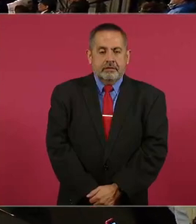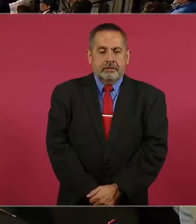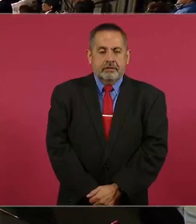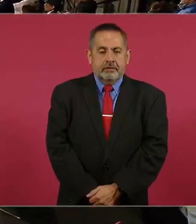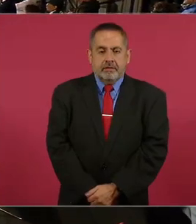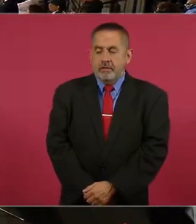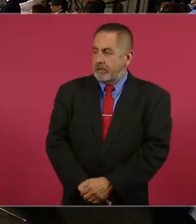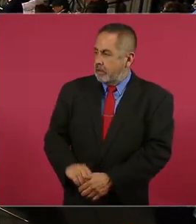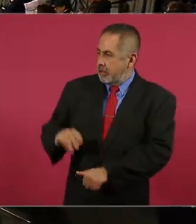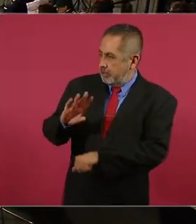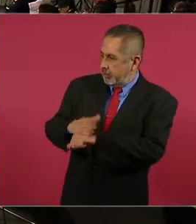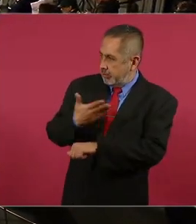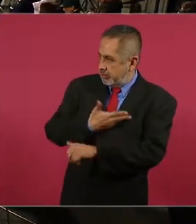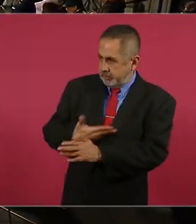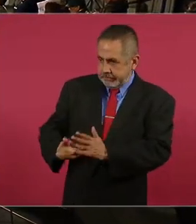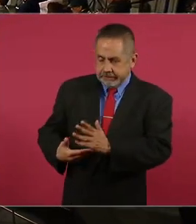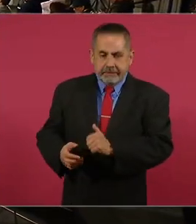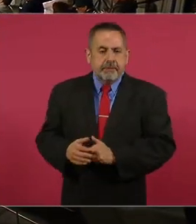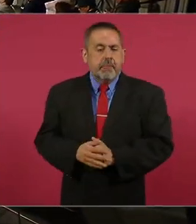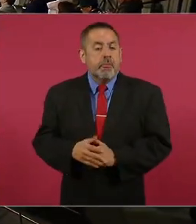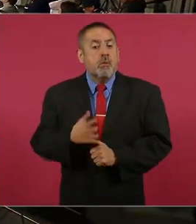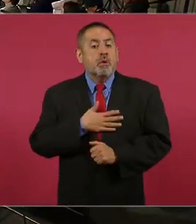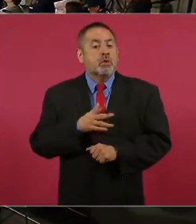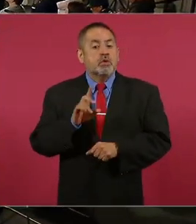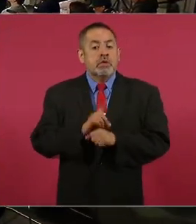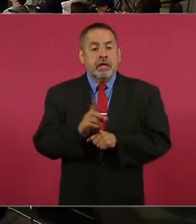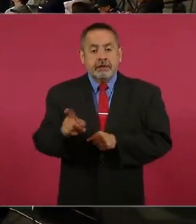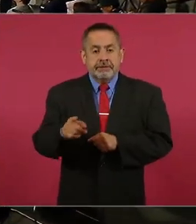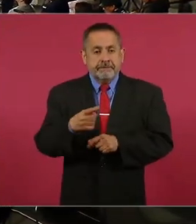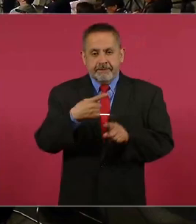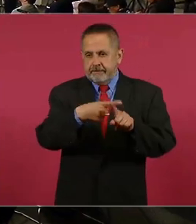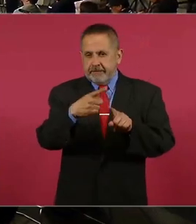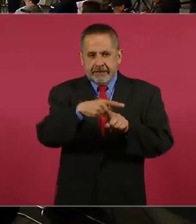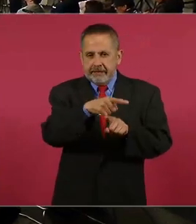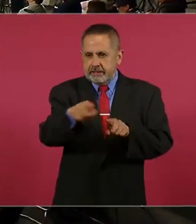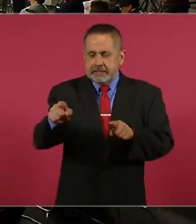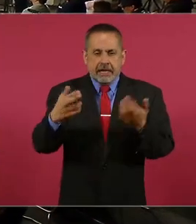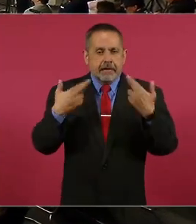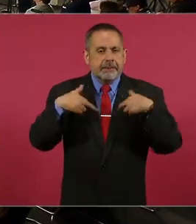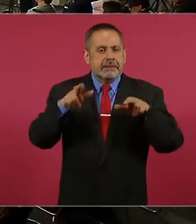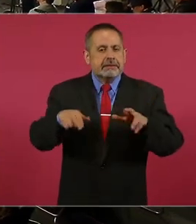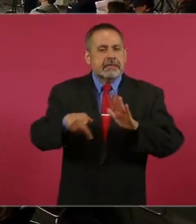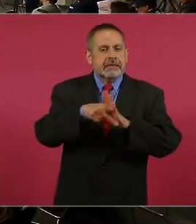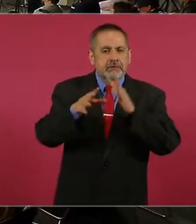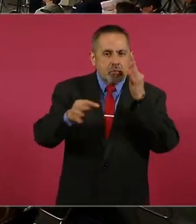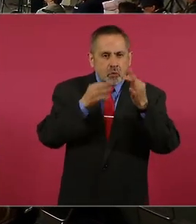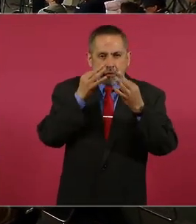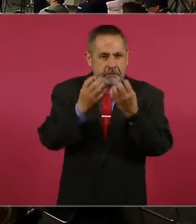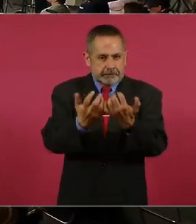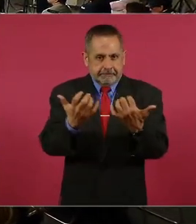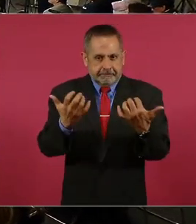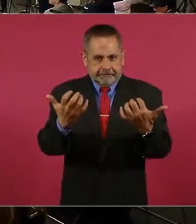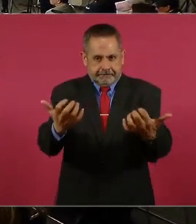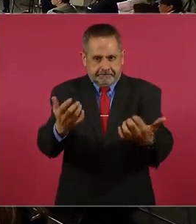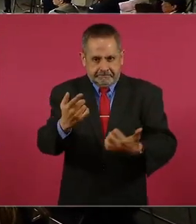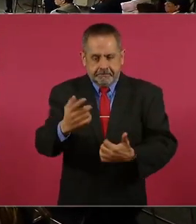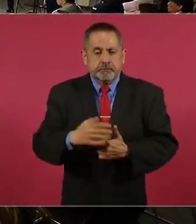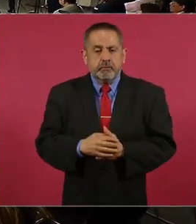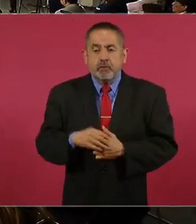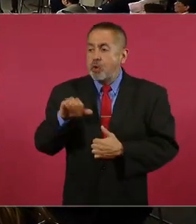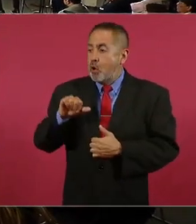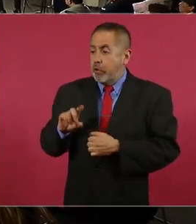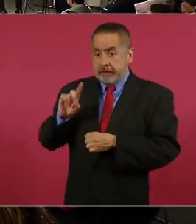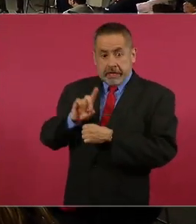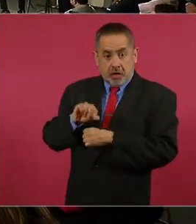Con su permiso, señor presidente, muy buenos días a los representantes de los medios de comunicación. El día de hoy, mis